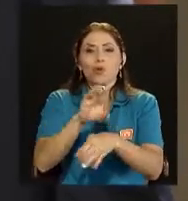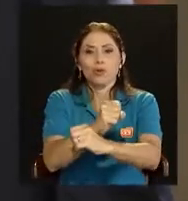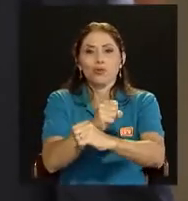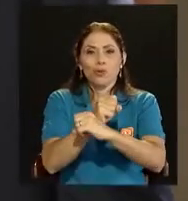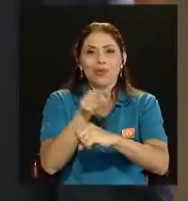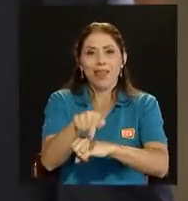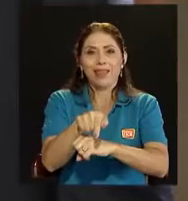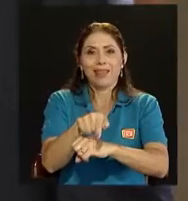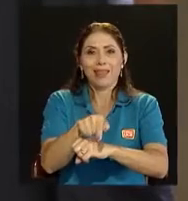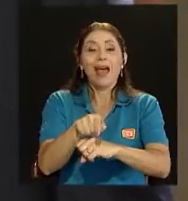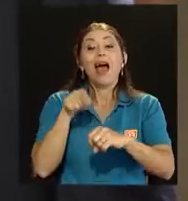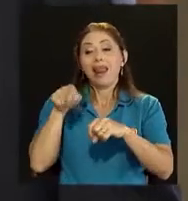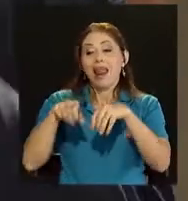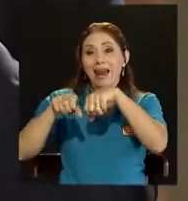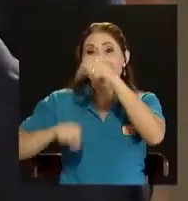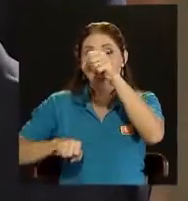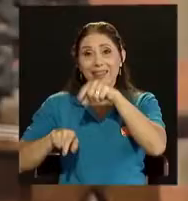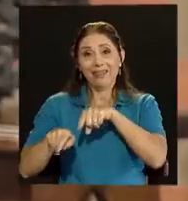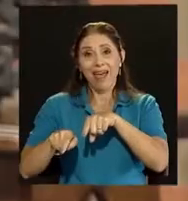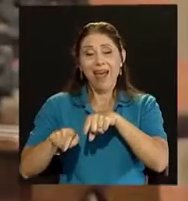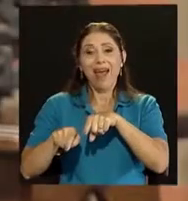da la responsabilidad